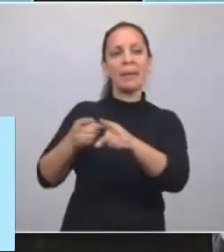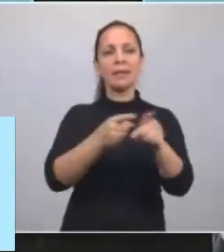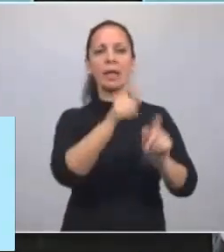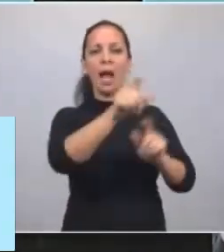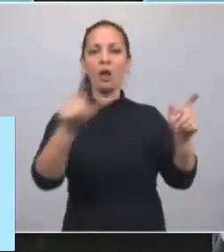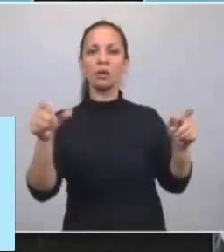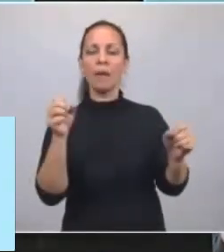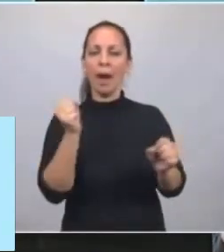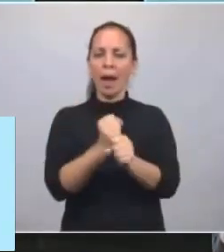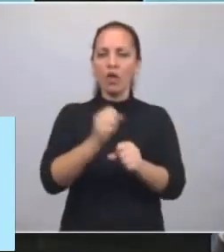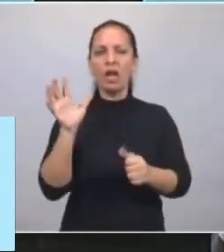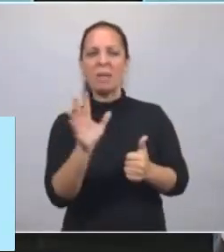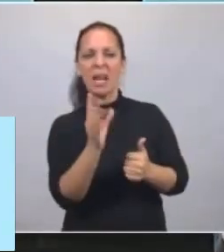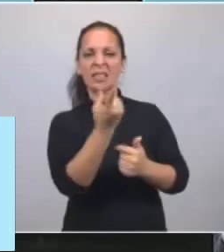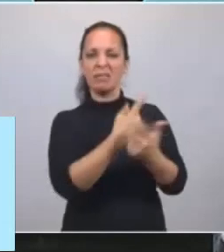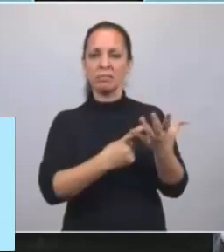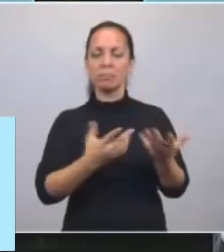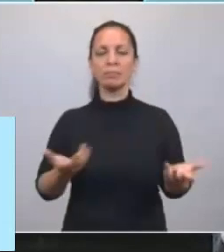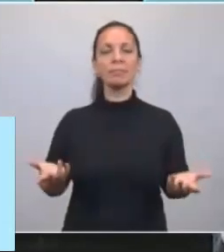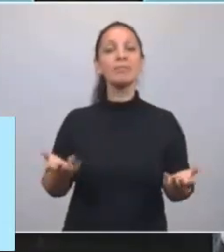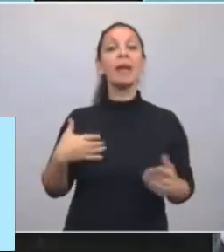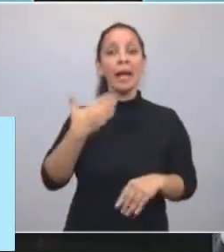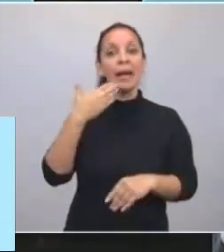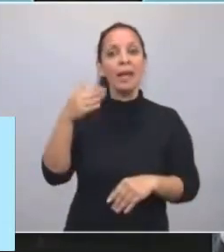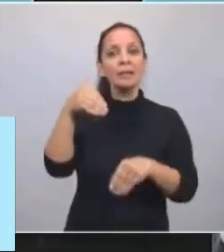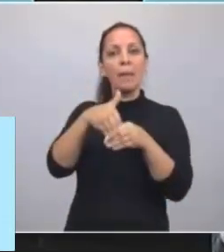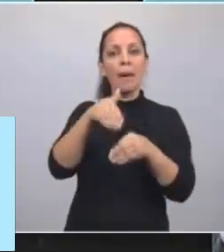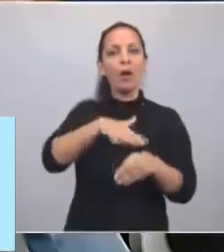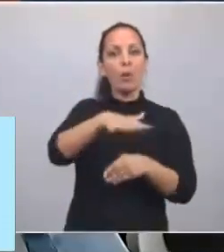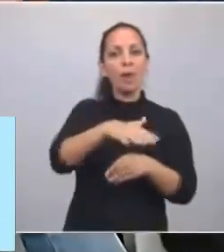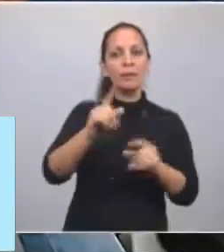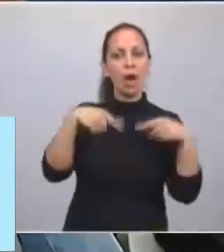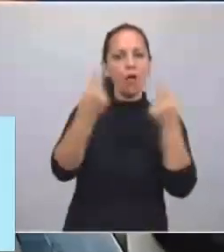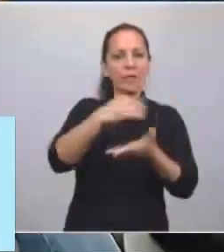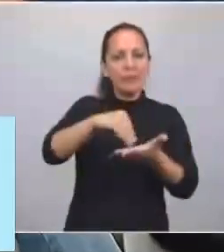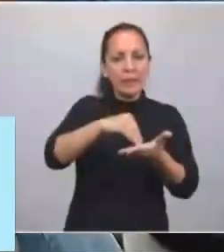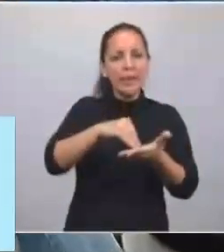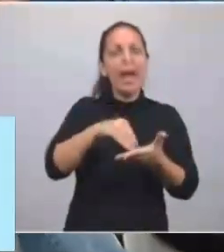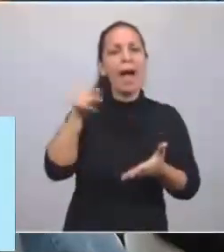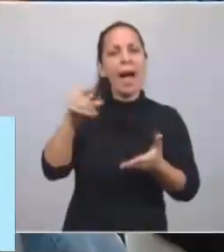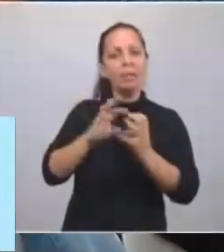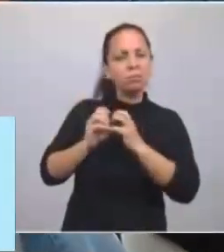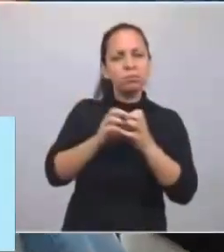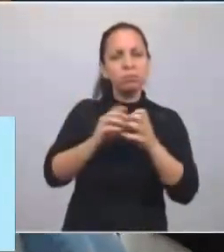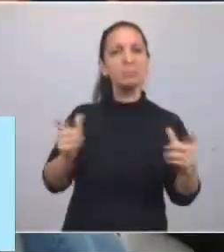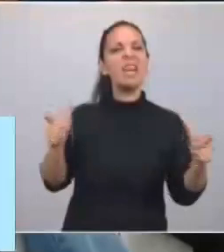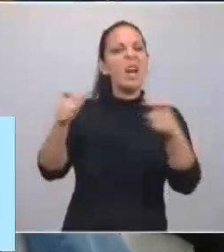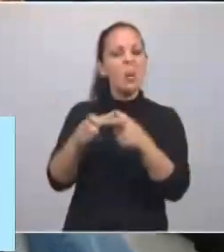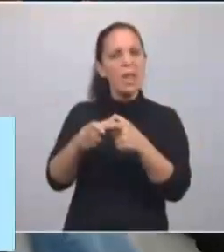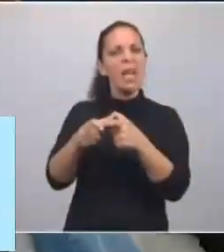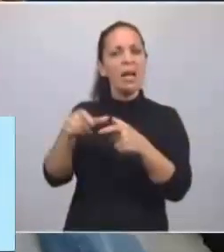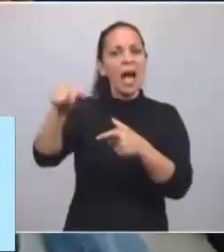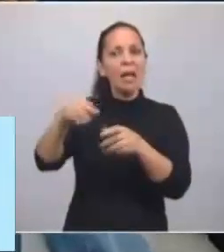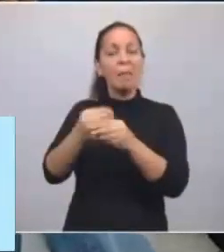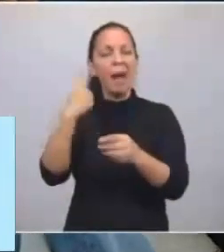trabajadoras y el banco provincia en una oficina del banco provincia se reunían para